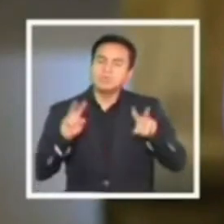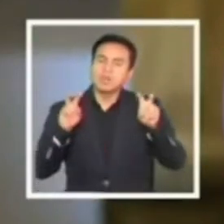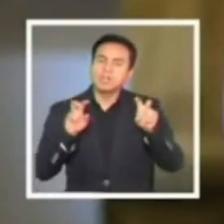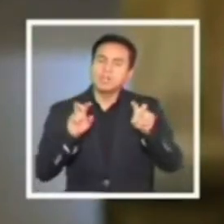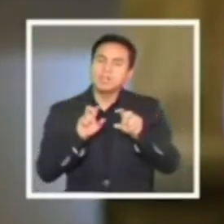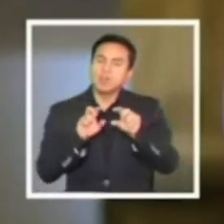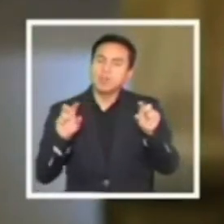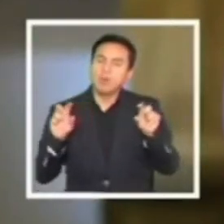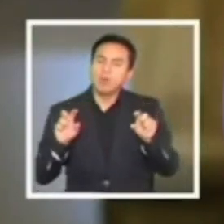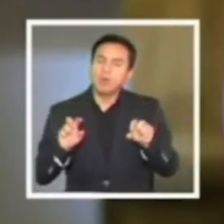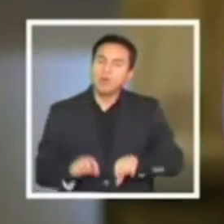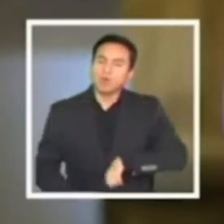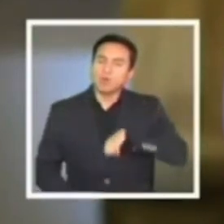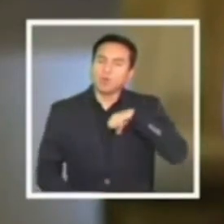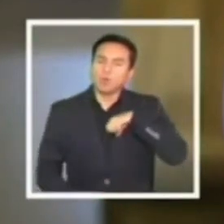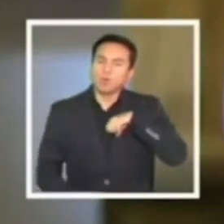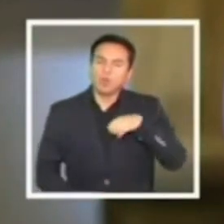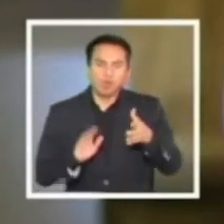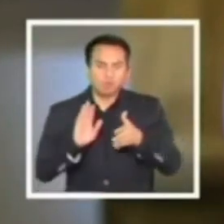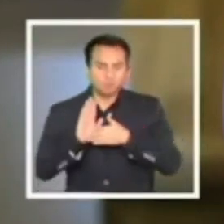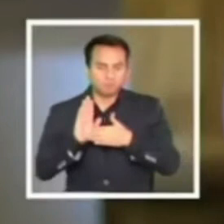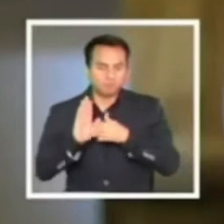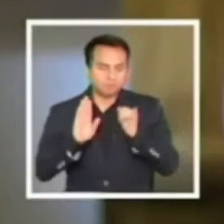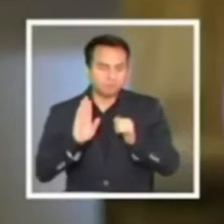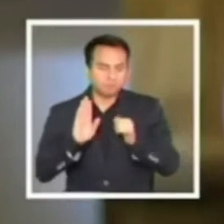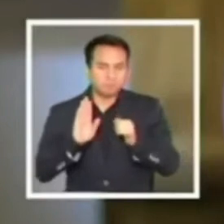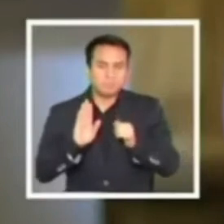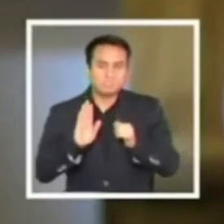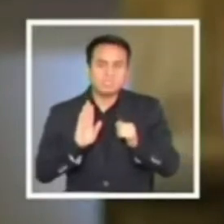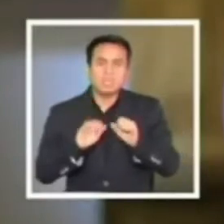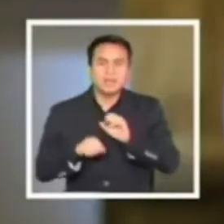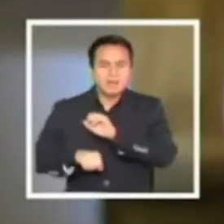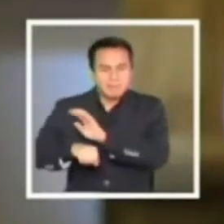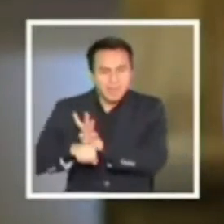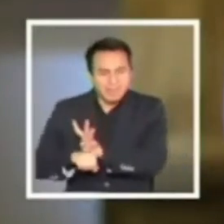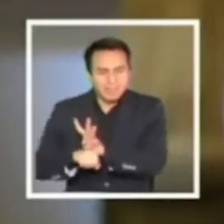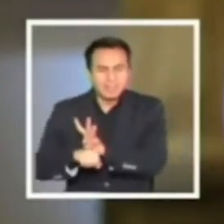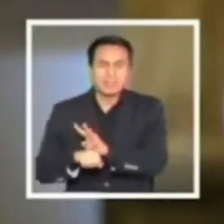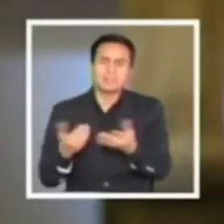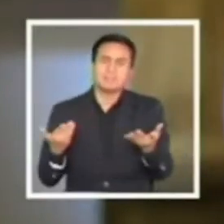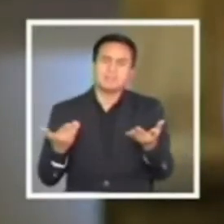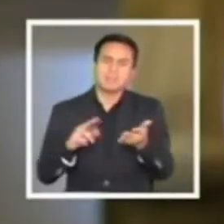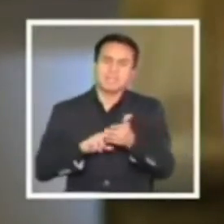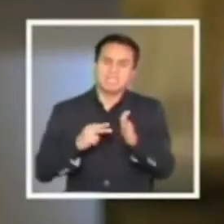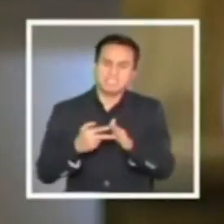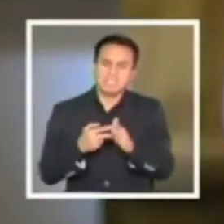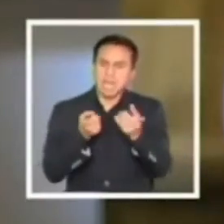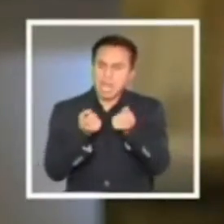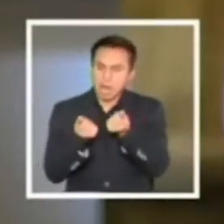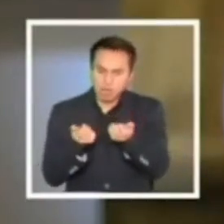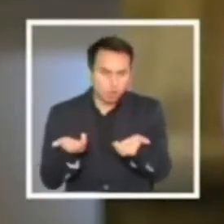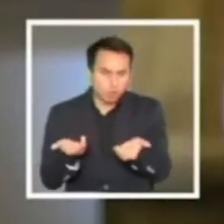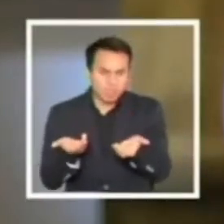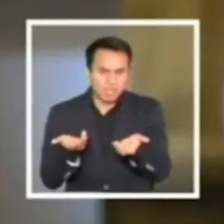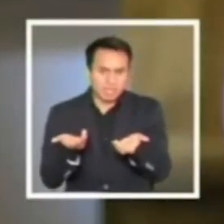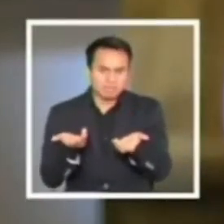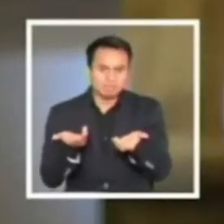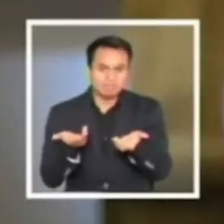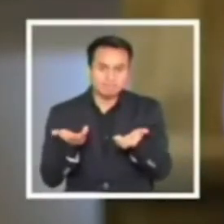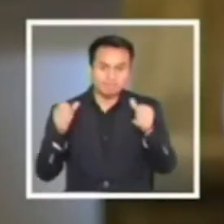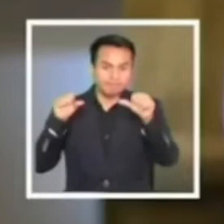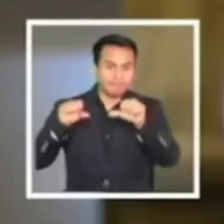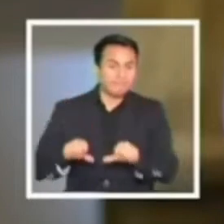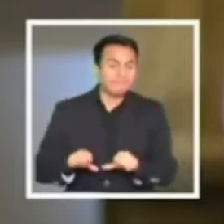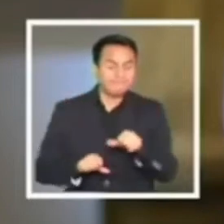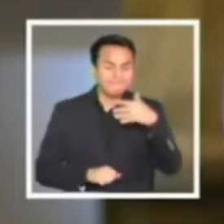de orgullo de constatar que a pesar de la pandemia y de la crisis económica